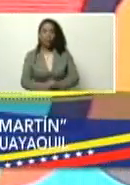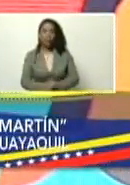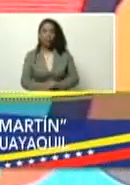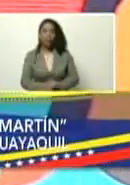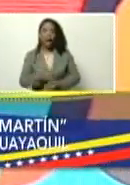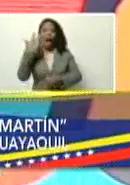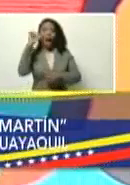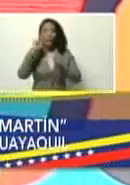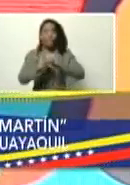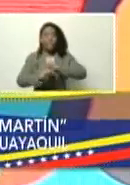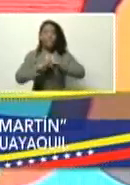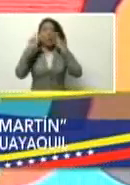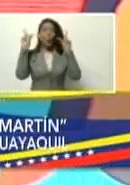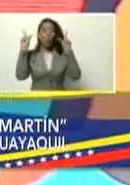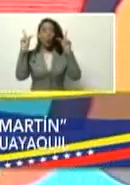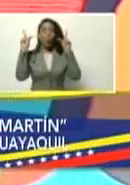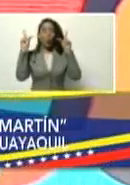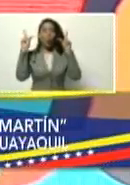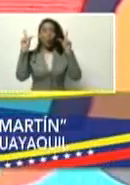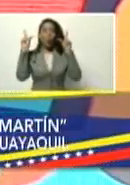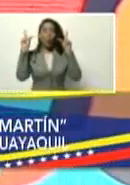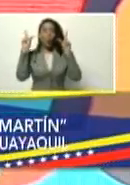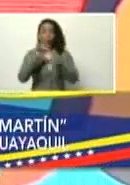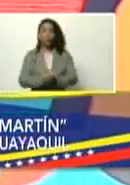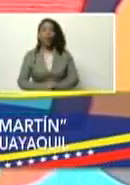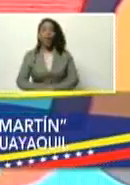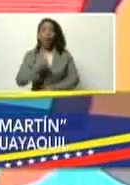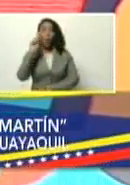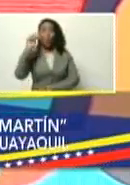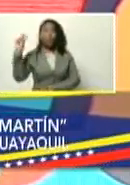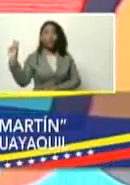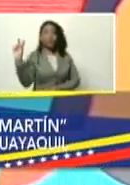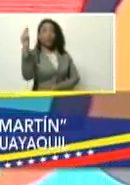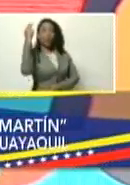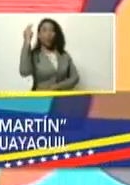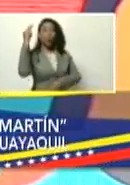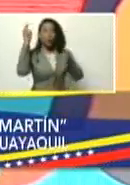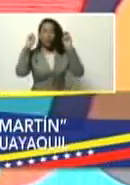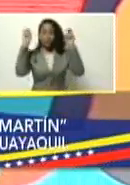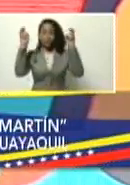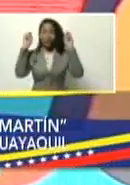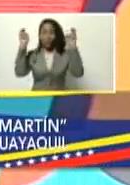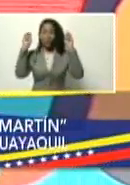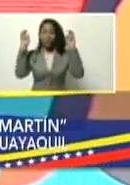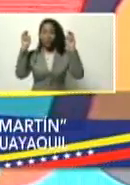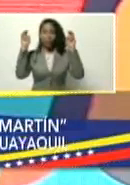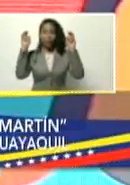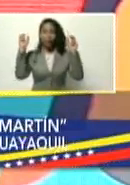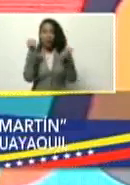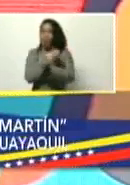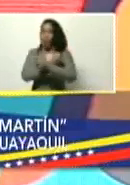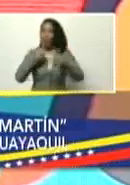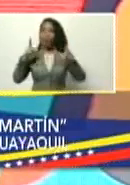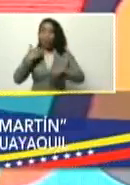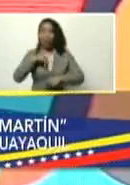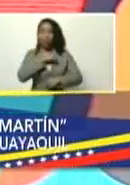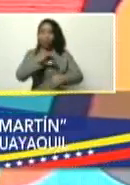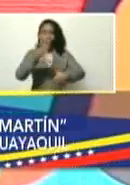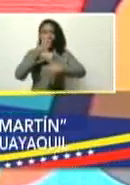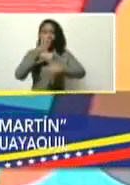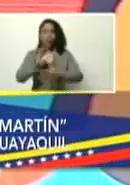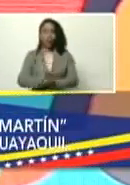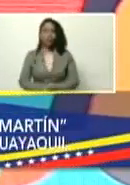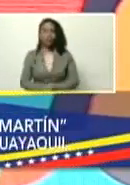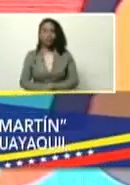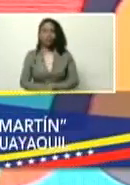Hay un despertar de una segunda ola de liberación de nuestra América